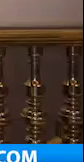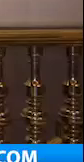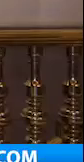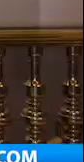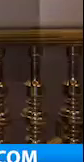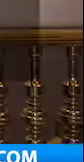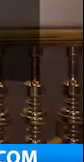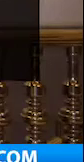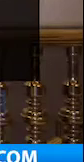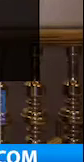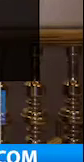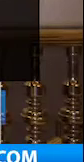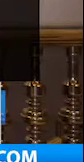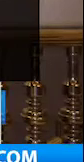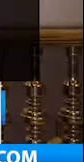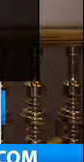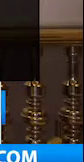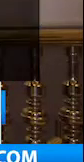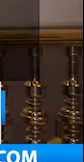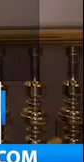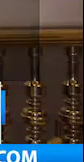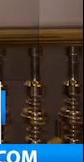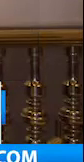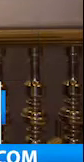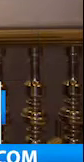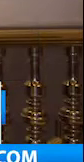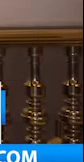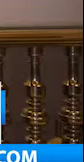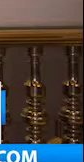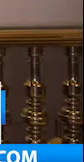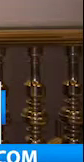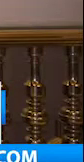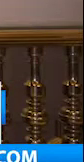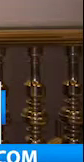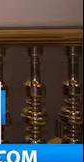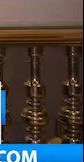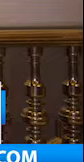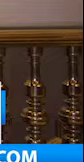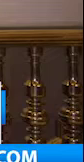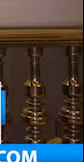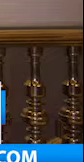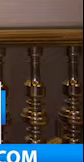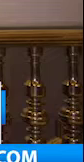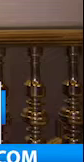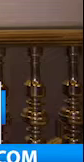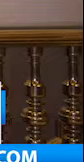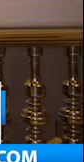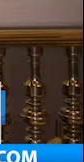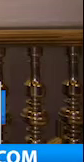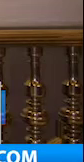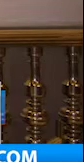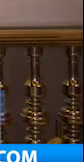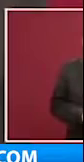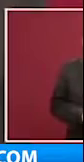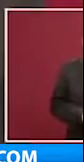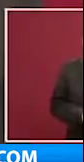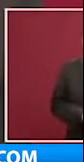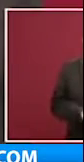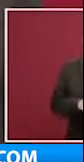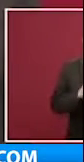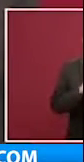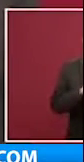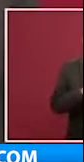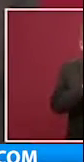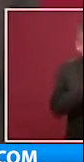el presidente andrés manuel lópez obrador regresó a las conferencias mañaneras después de estar en confinamiento dos semanas por haber dado positivo a kobe 19 ahí